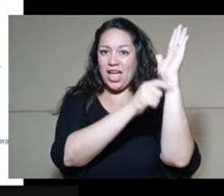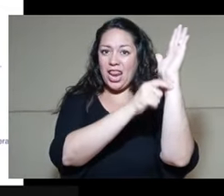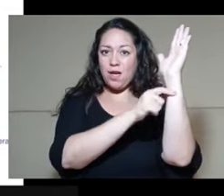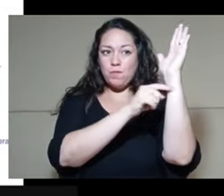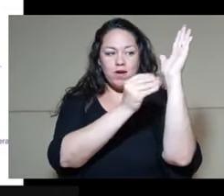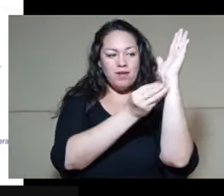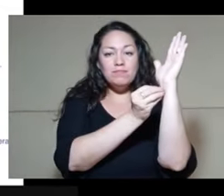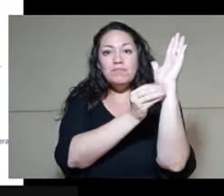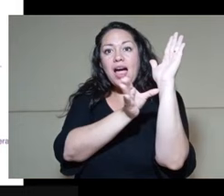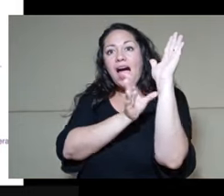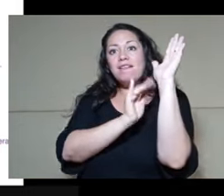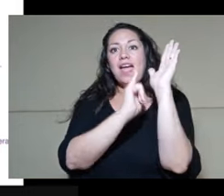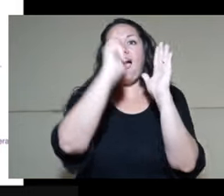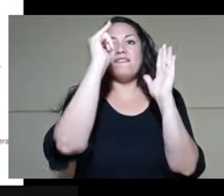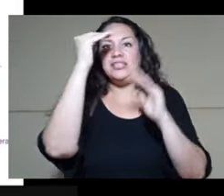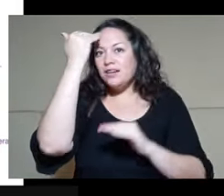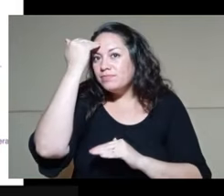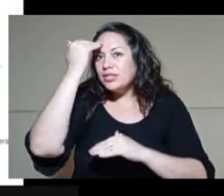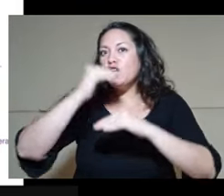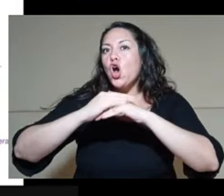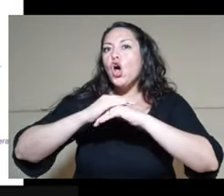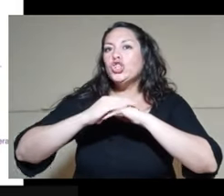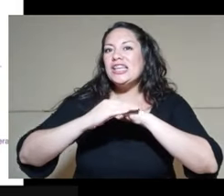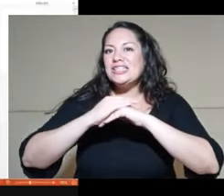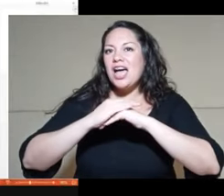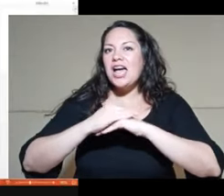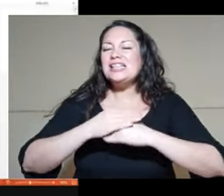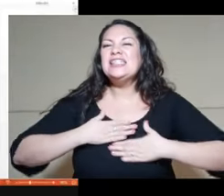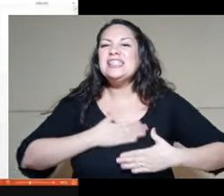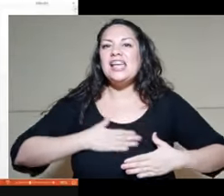acá en el tálamo, y ahí se proyecta a la corteza.